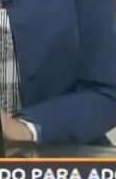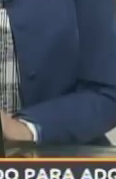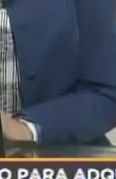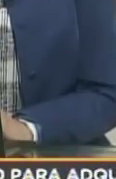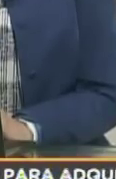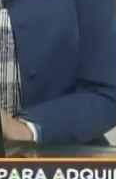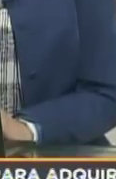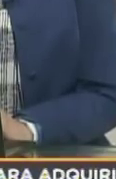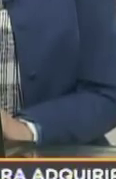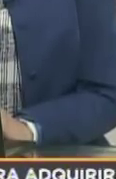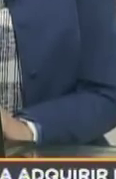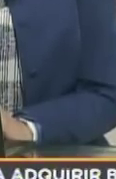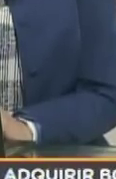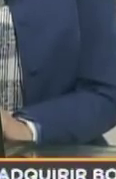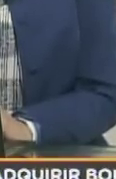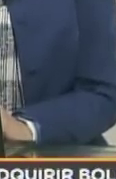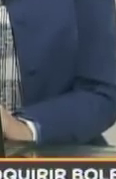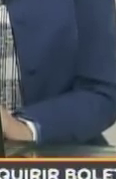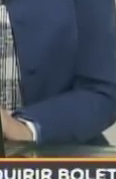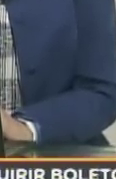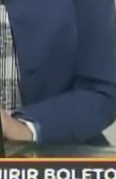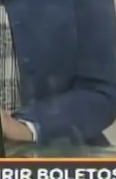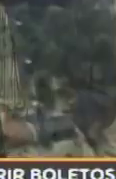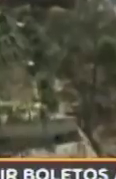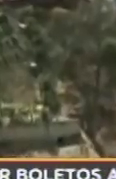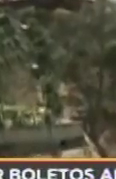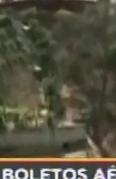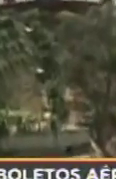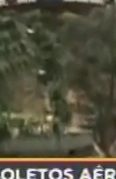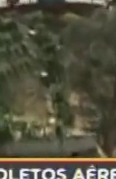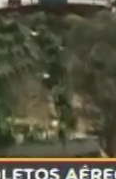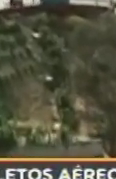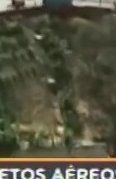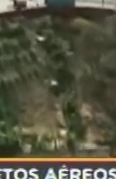chávez ahora si vamos a el cuartel de la montaña